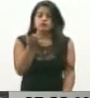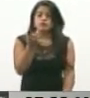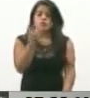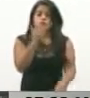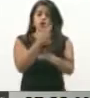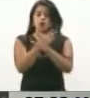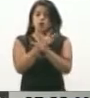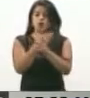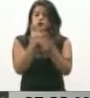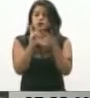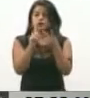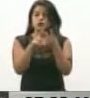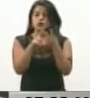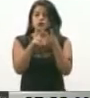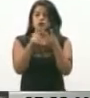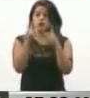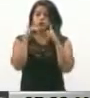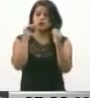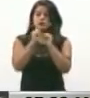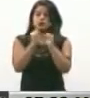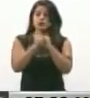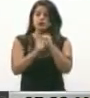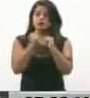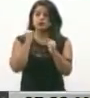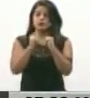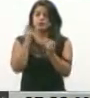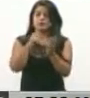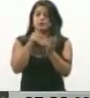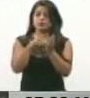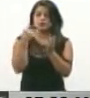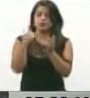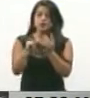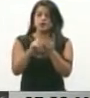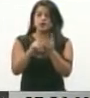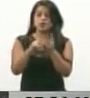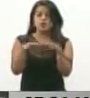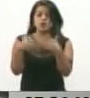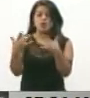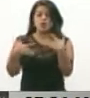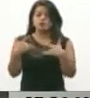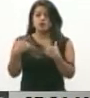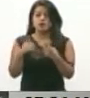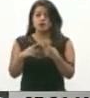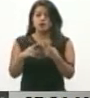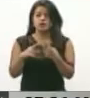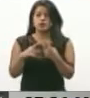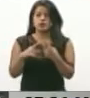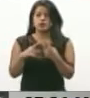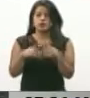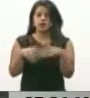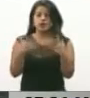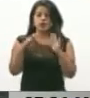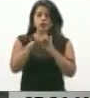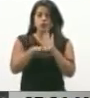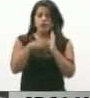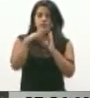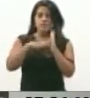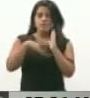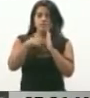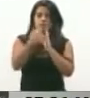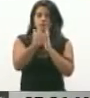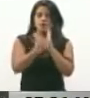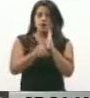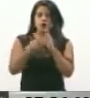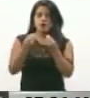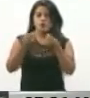jugadores, los atletas que tienen participación ese día, cuáles son los eventos que están programados, cómo está el